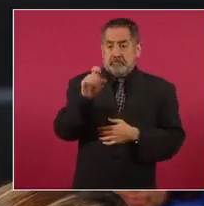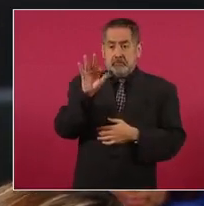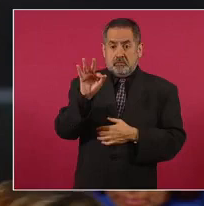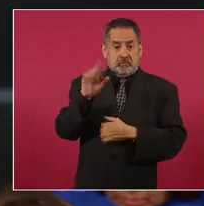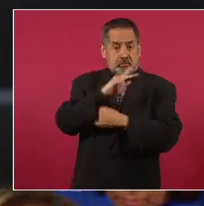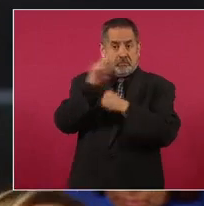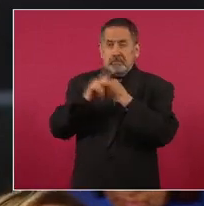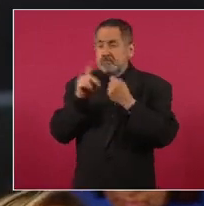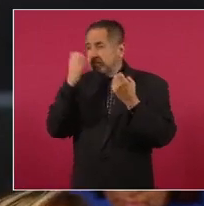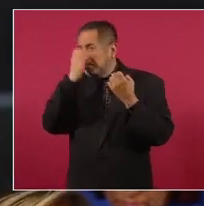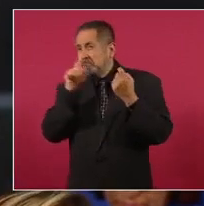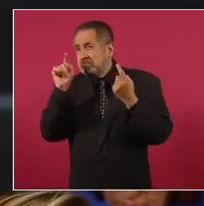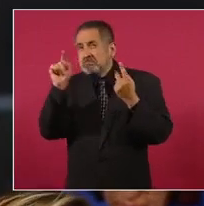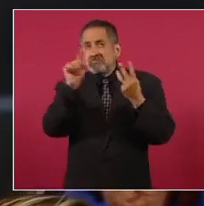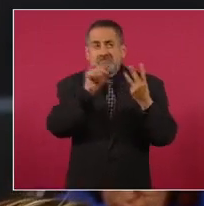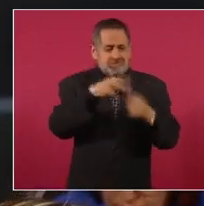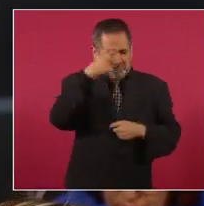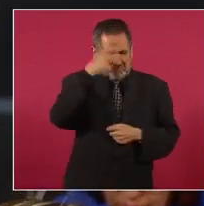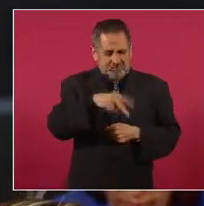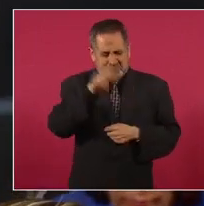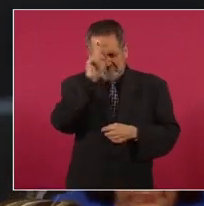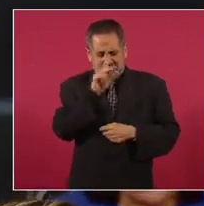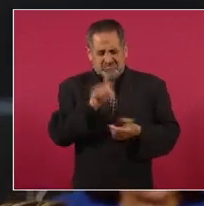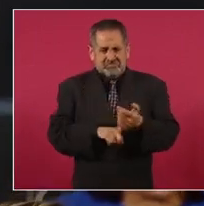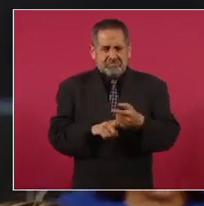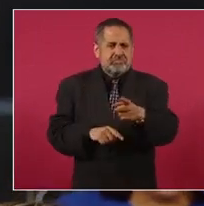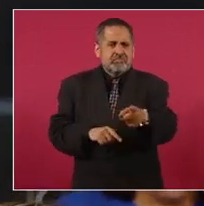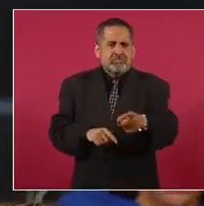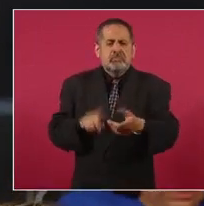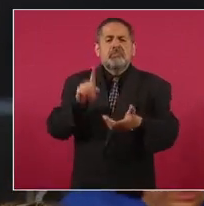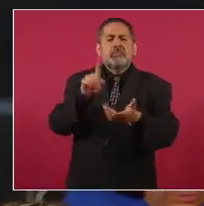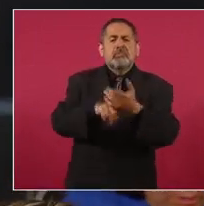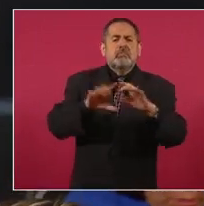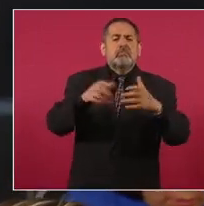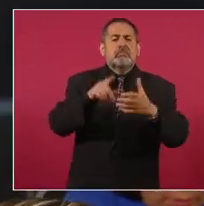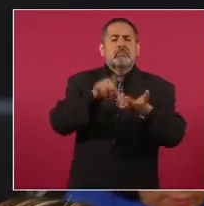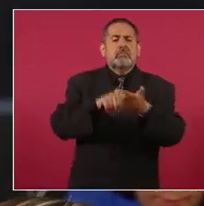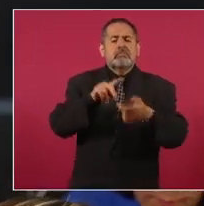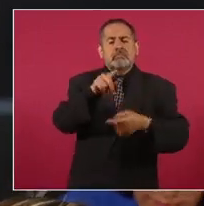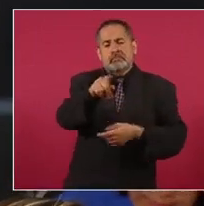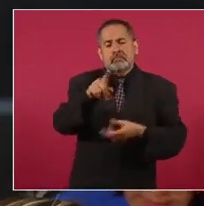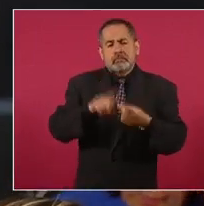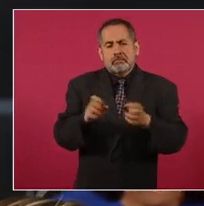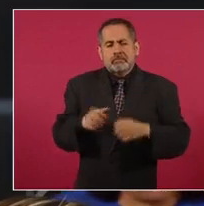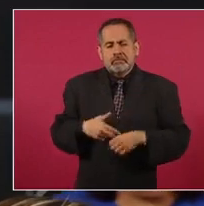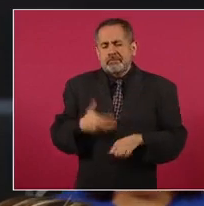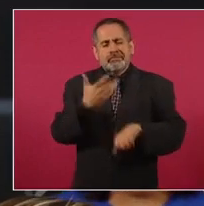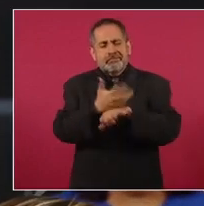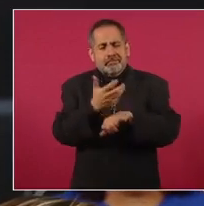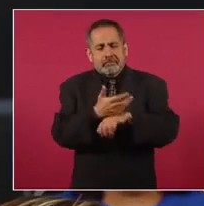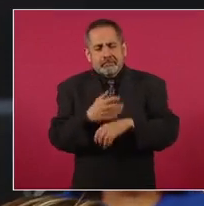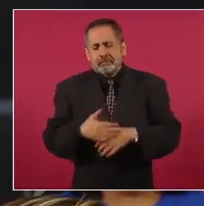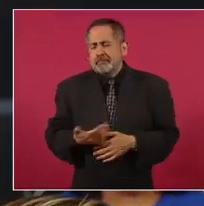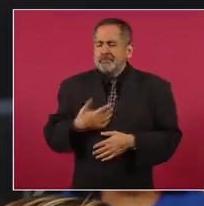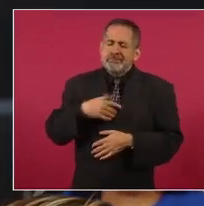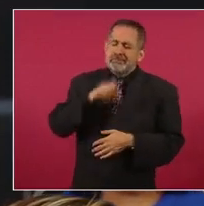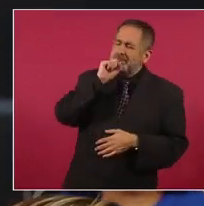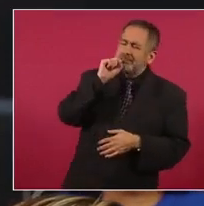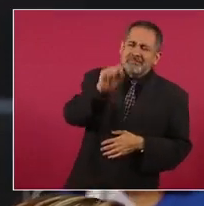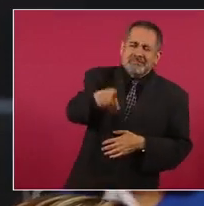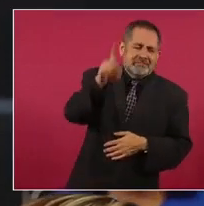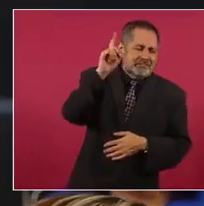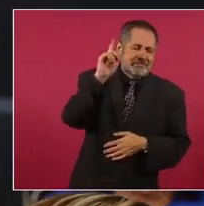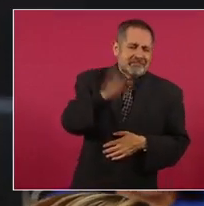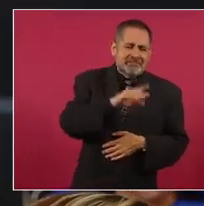países evaluados con una metodología. ¿De dónde es ese organismo? Pues está en Estados Unidos, son organizaciones. Lo mismo, es la misma cosa que